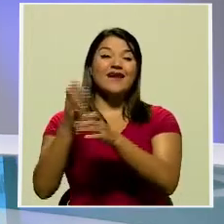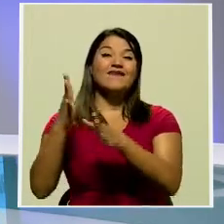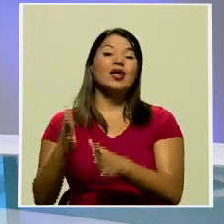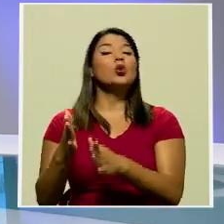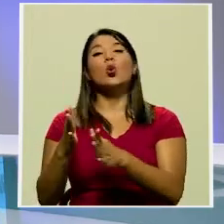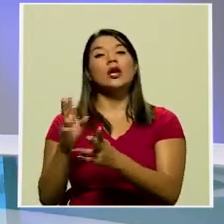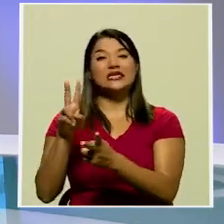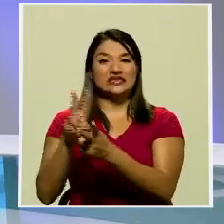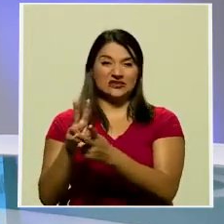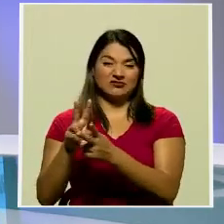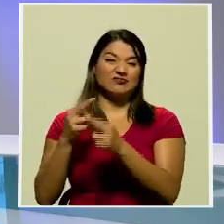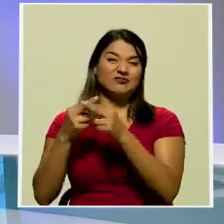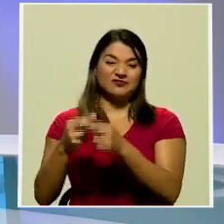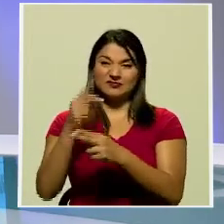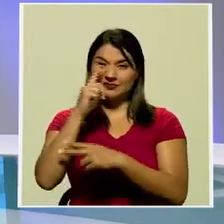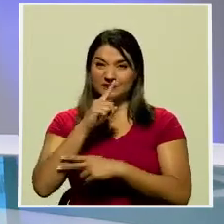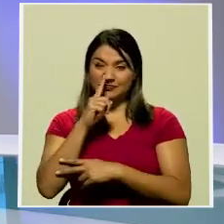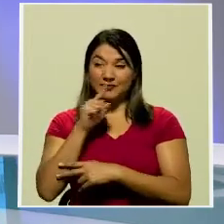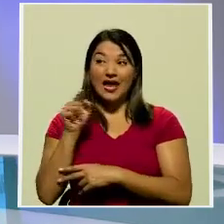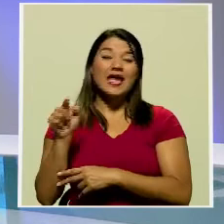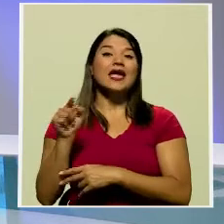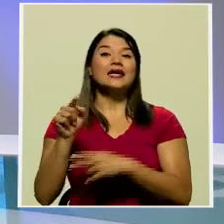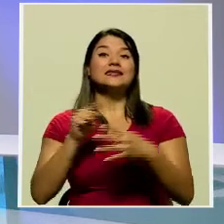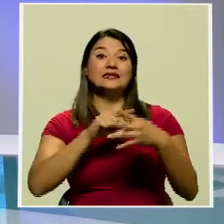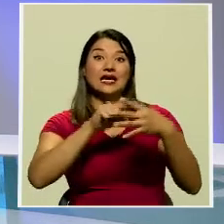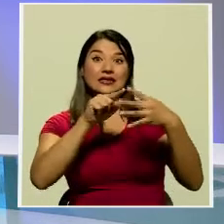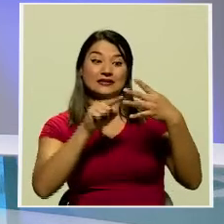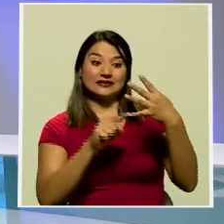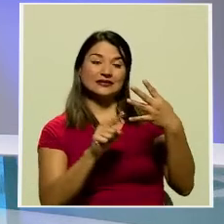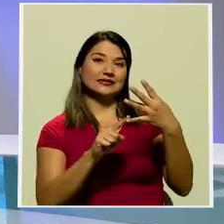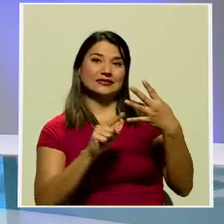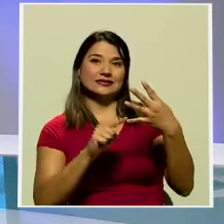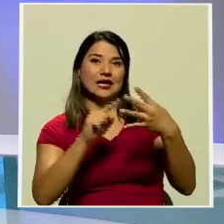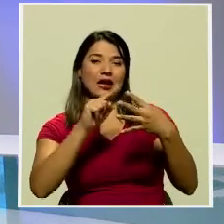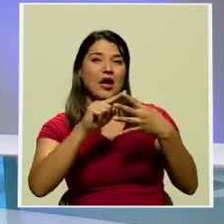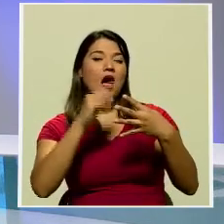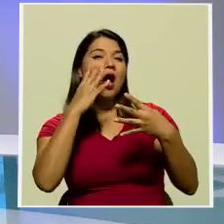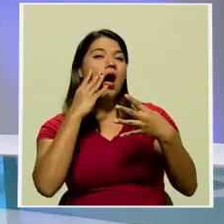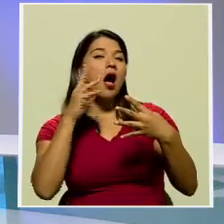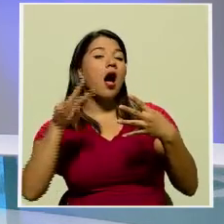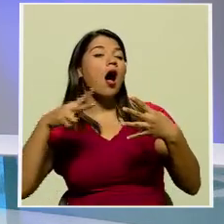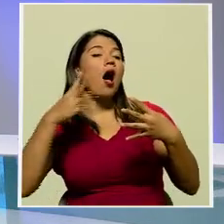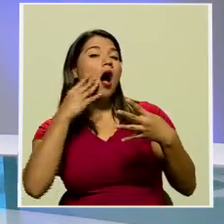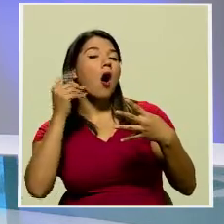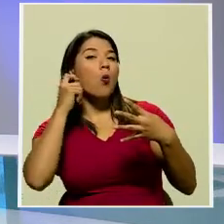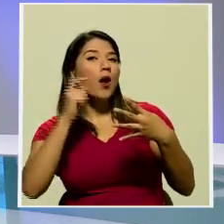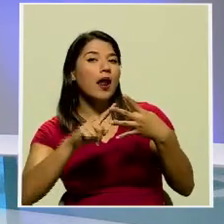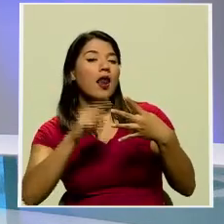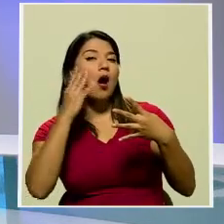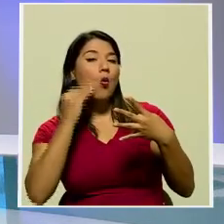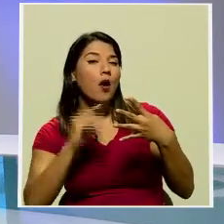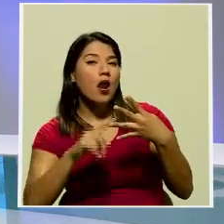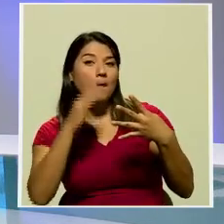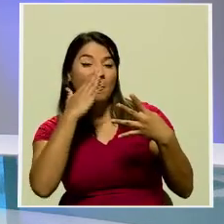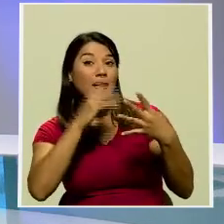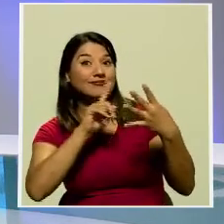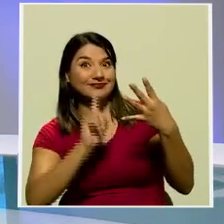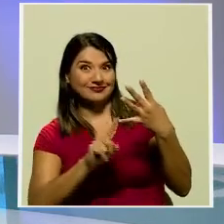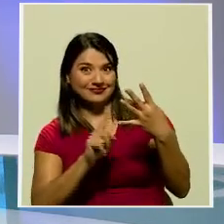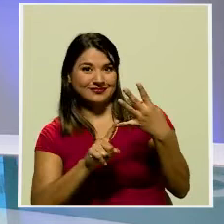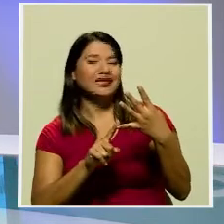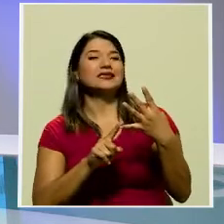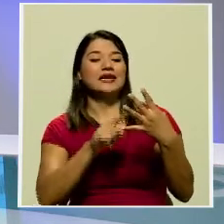quien es la cuarta generación de su familia en dedicarse a la prostitución. Voy a